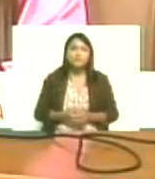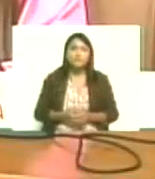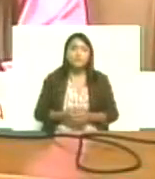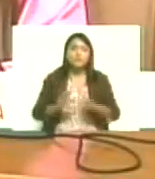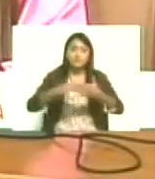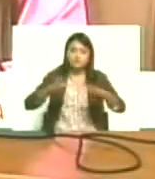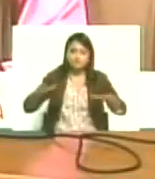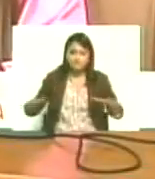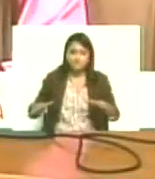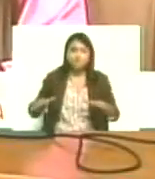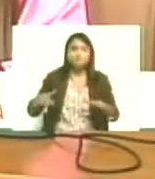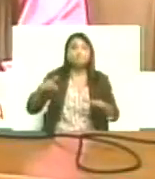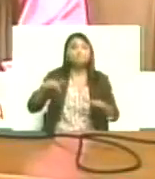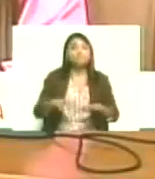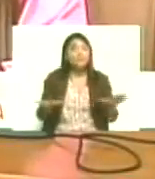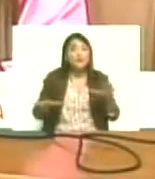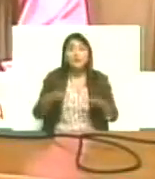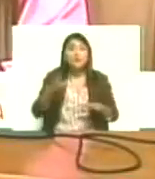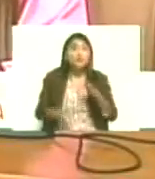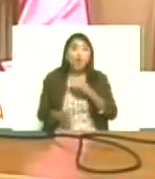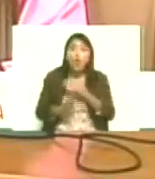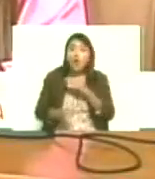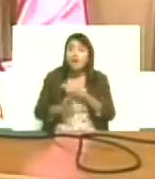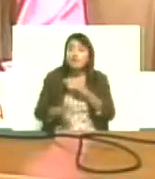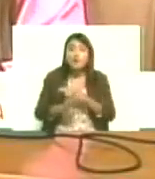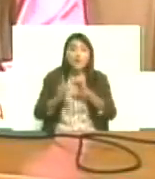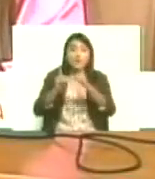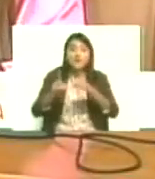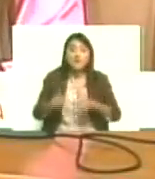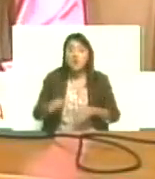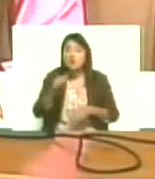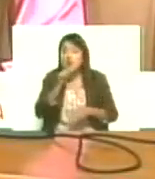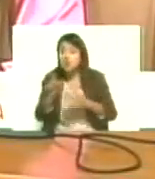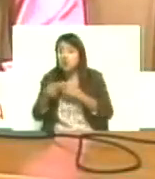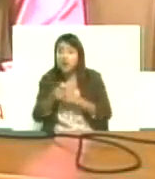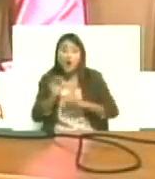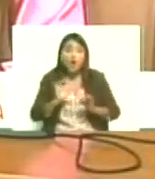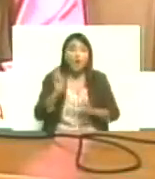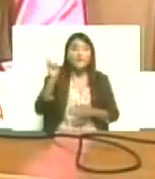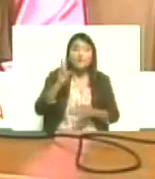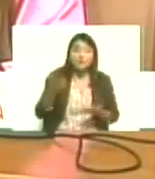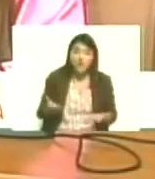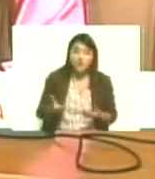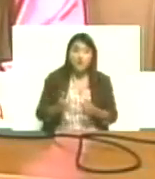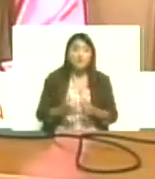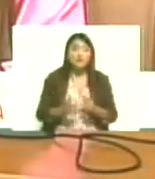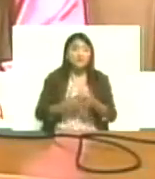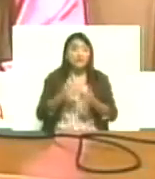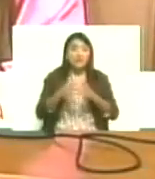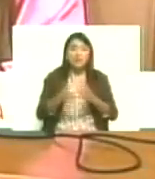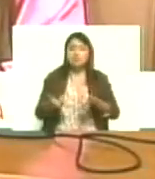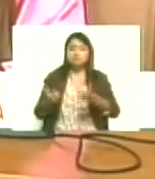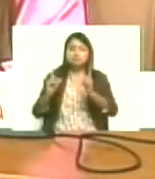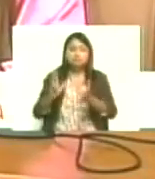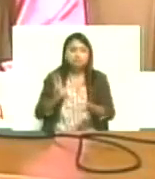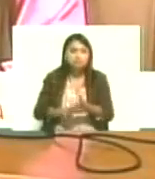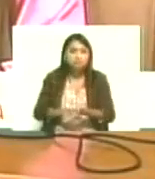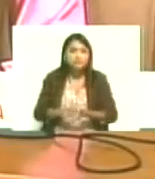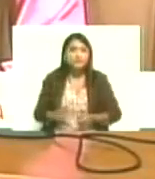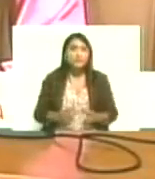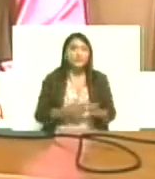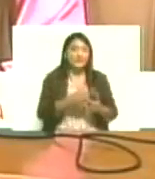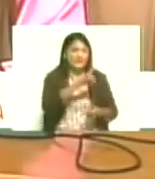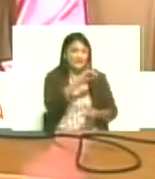territorio marítimo pendiente de delimitación. Considerando que las declaraciones del subsecretario de Estado